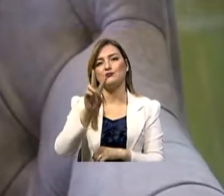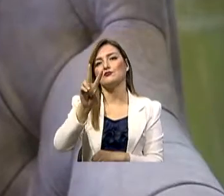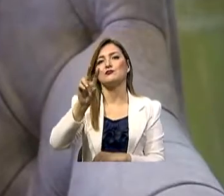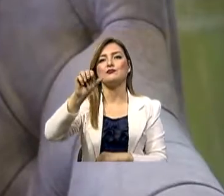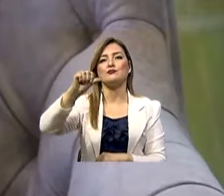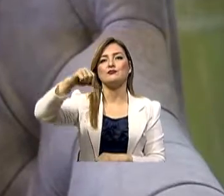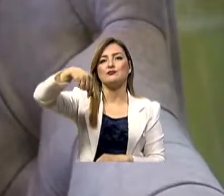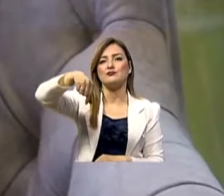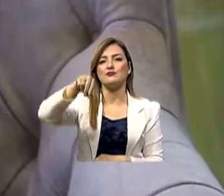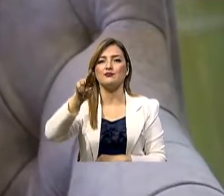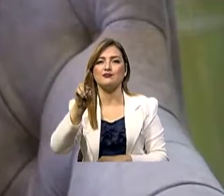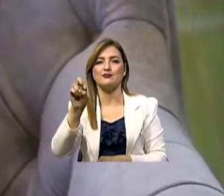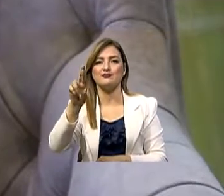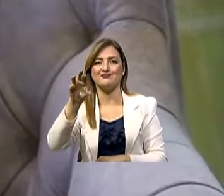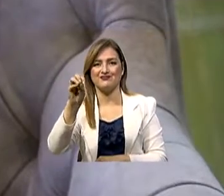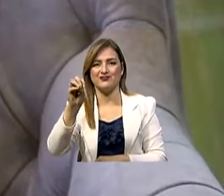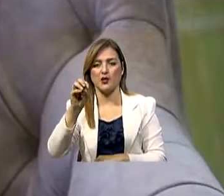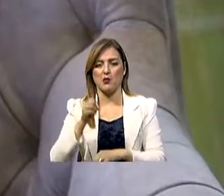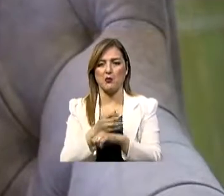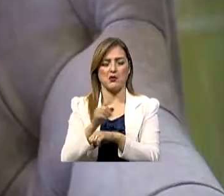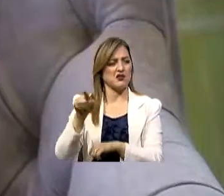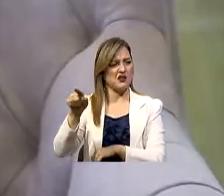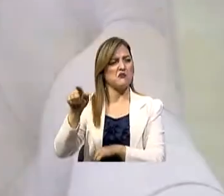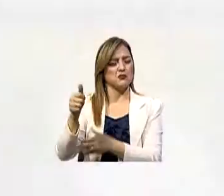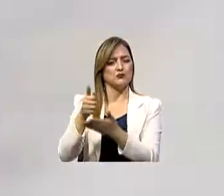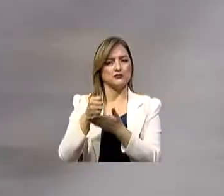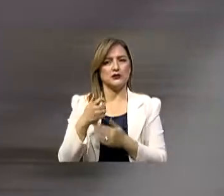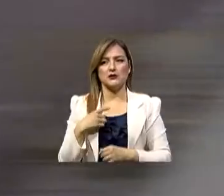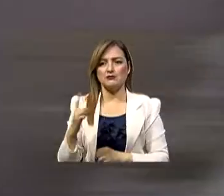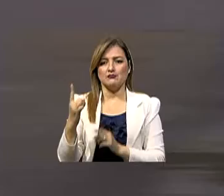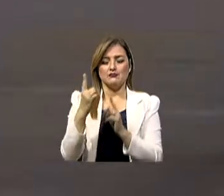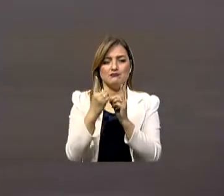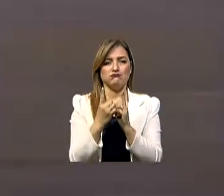y la conozco a ella y ella consigue el cambio